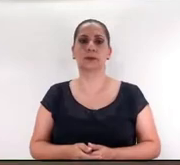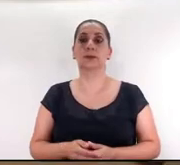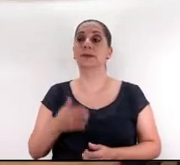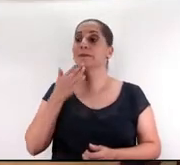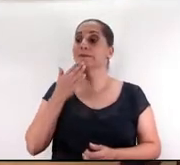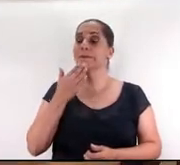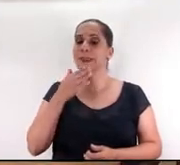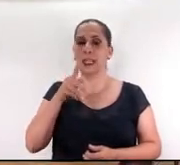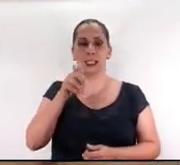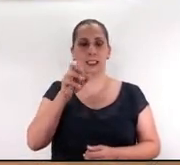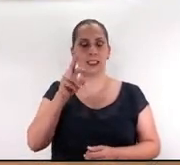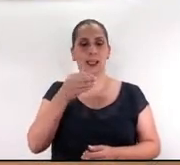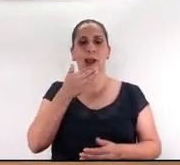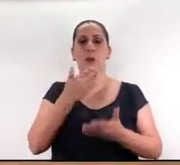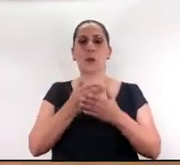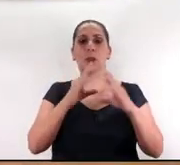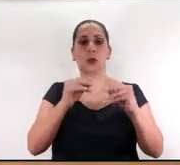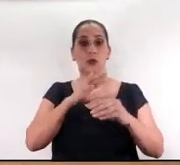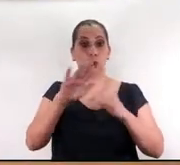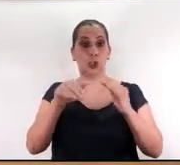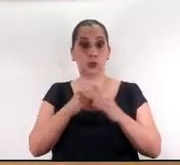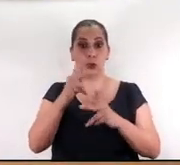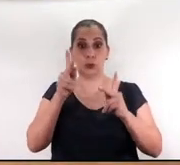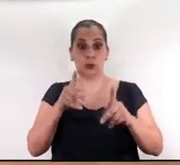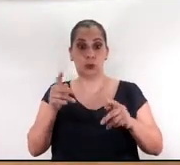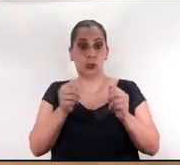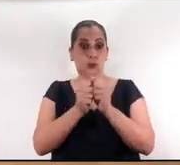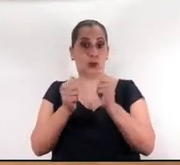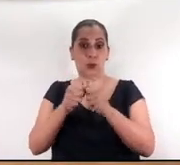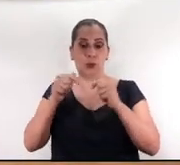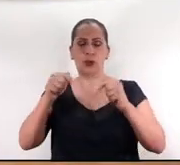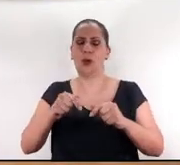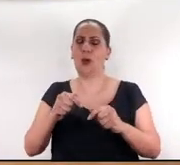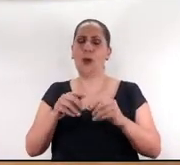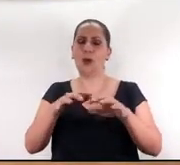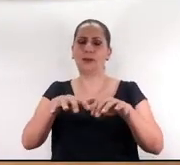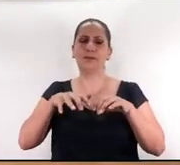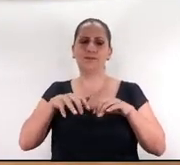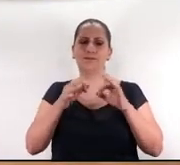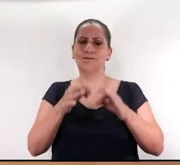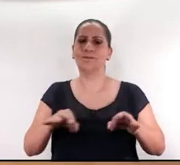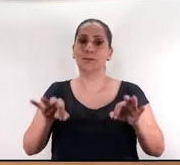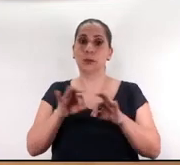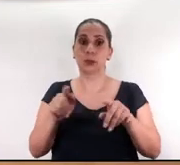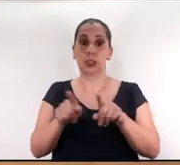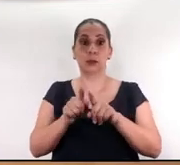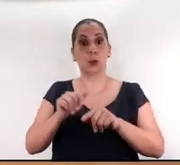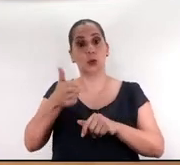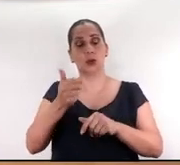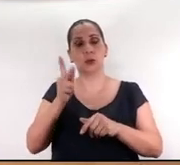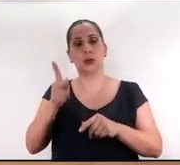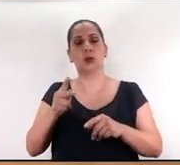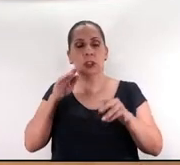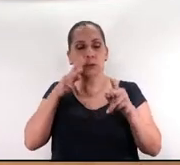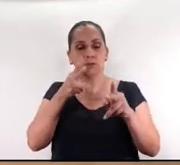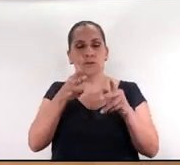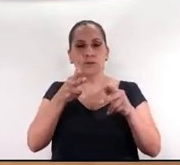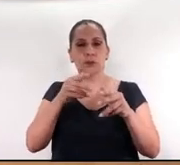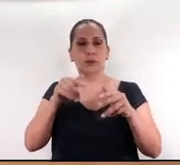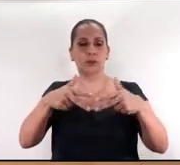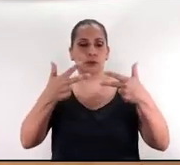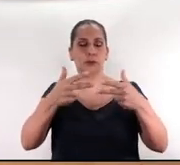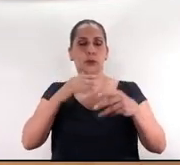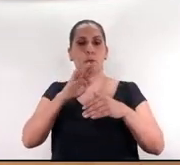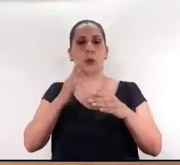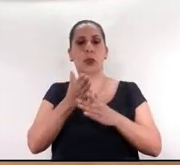Muchas gracias, Carol. Muy buenas noches a todos, a quienes nos acompañan en este distinguido auditorio y también a quienes nos siguen a través de las distintas redes